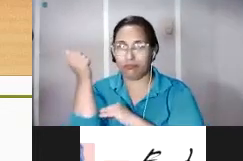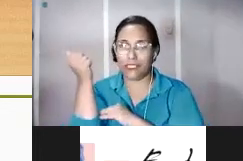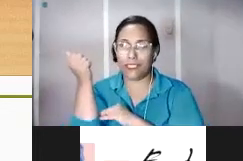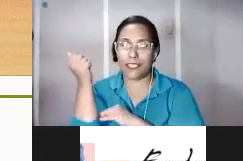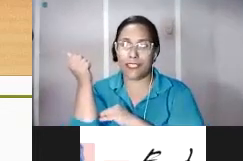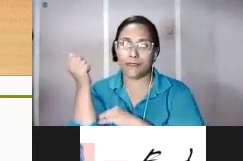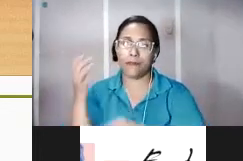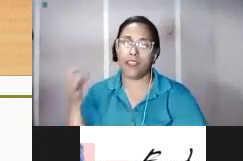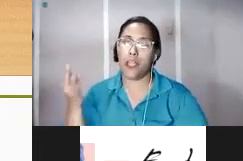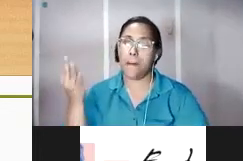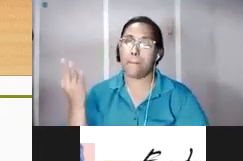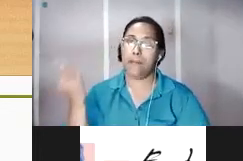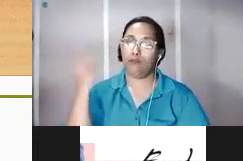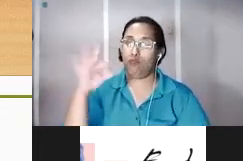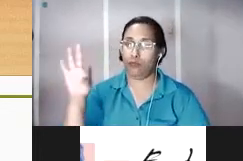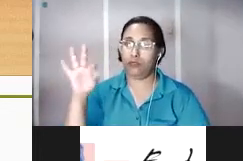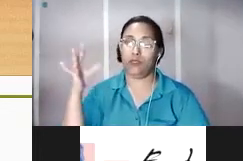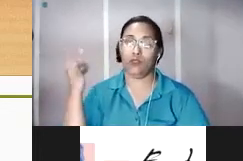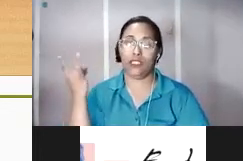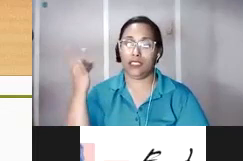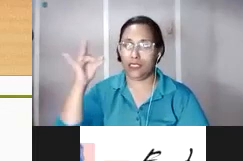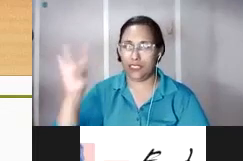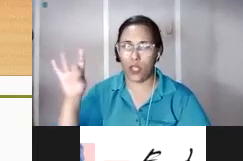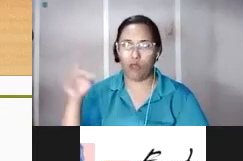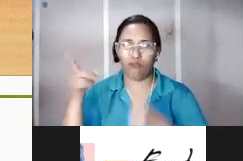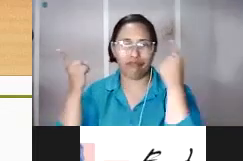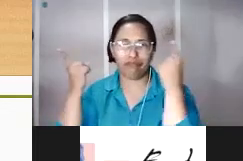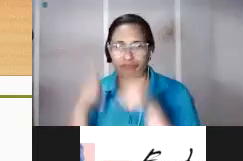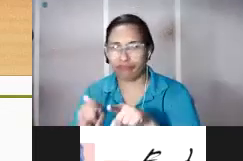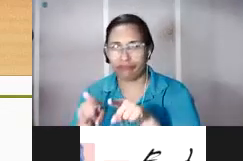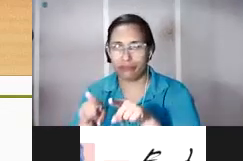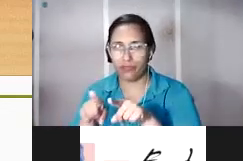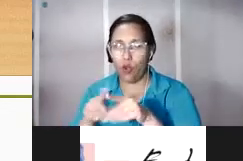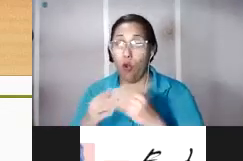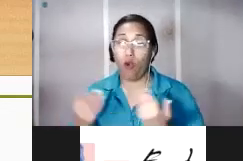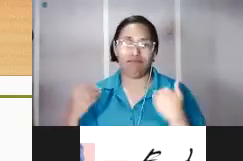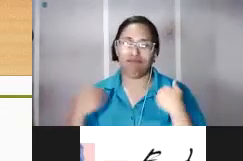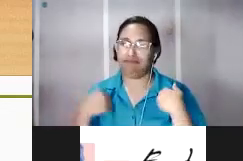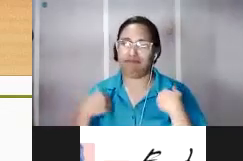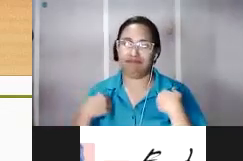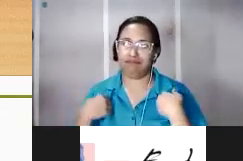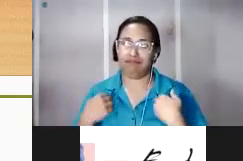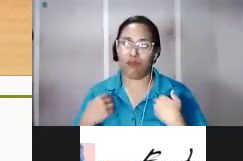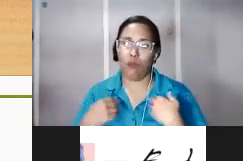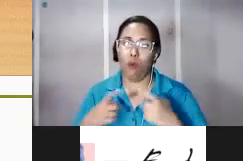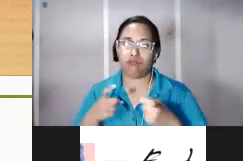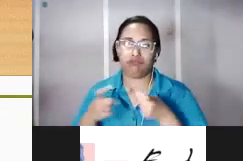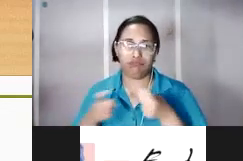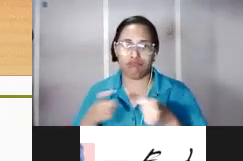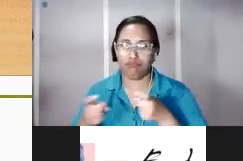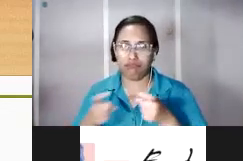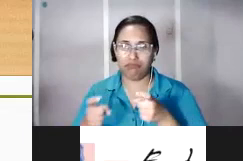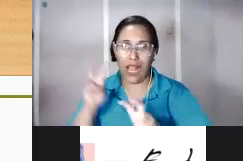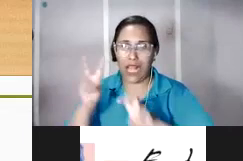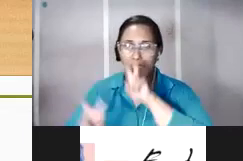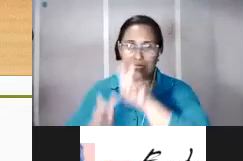el 1918 no hubo un reinado de carnaval organizado desde